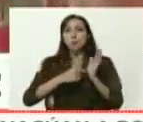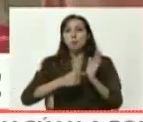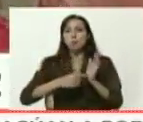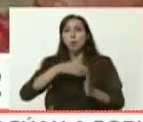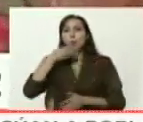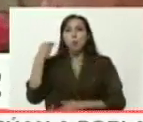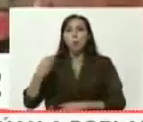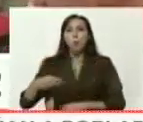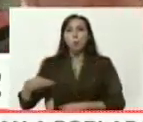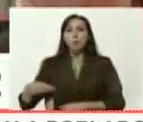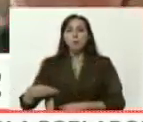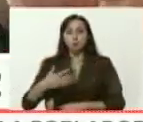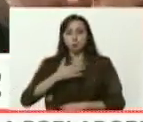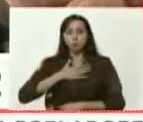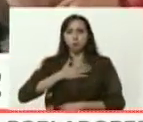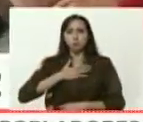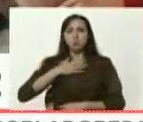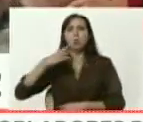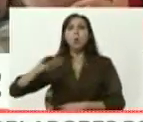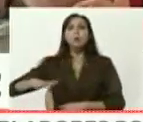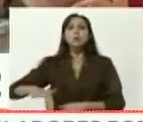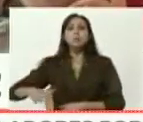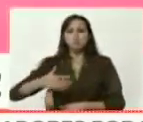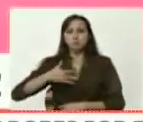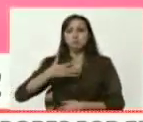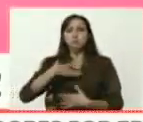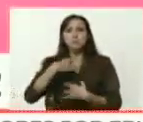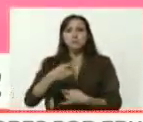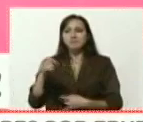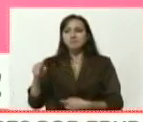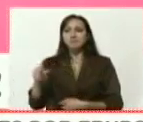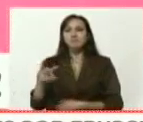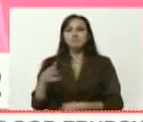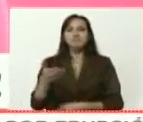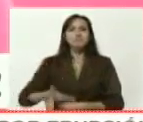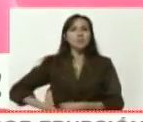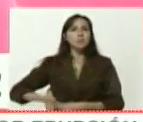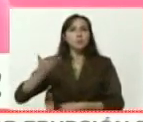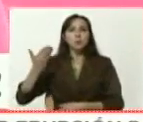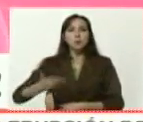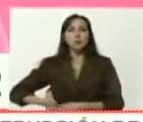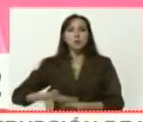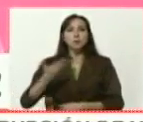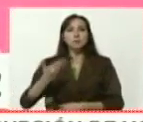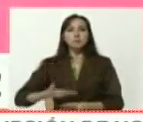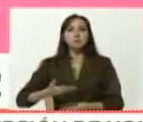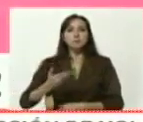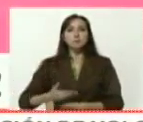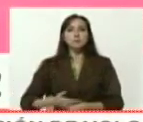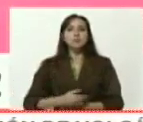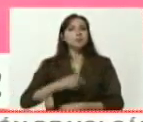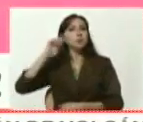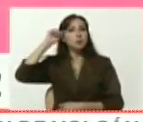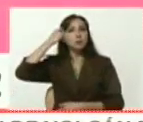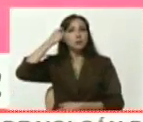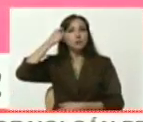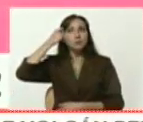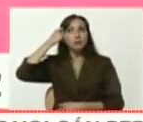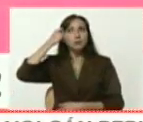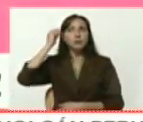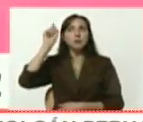yo, siendo niña, siempre me llamaba la atención que era muy alto. Pero aquí llegaba, viejo, como bien recuerdas, con sus